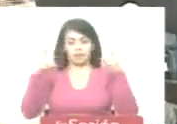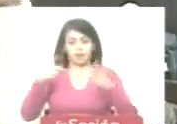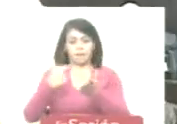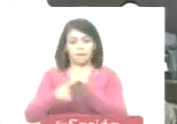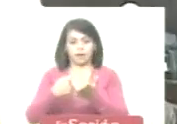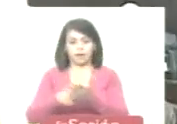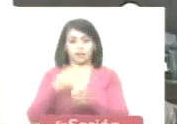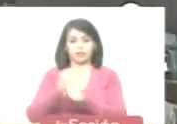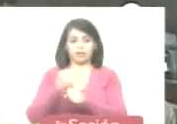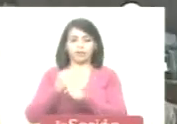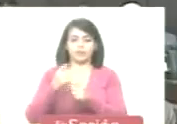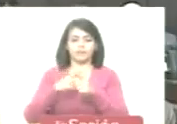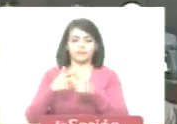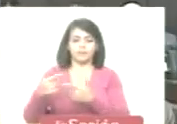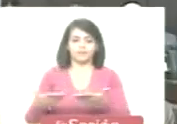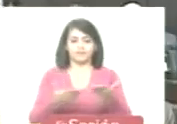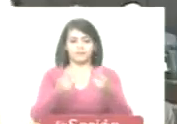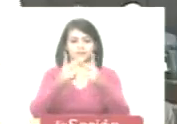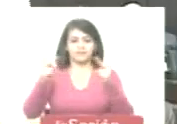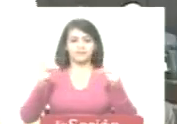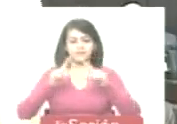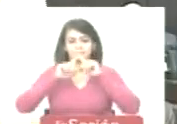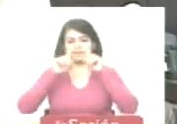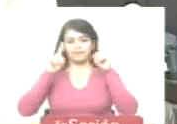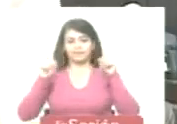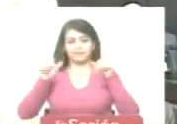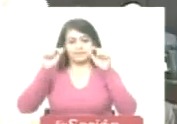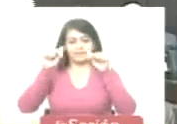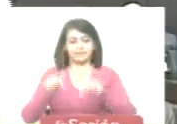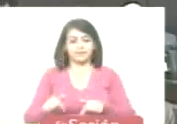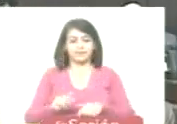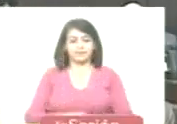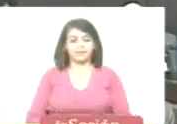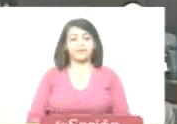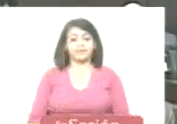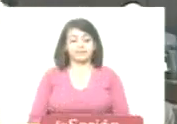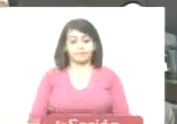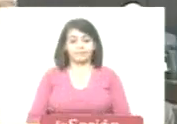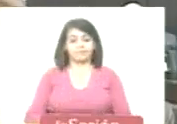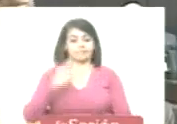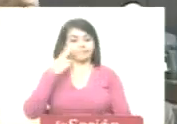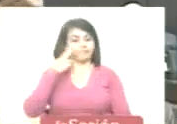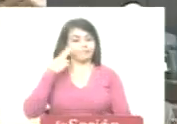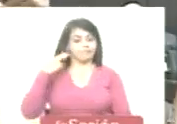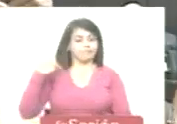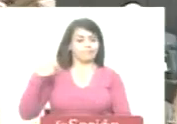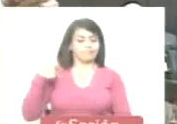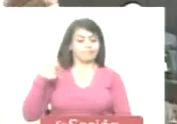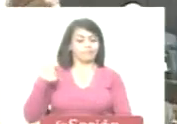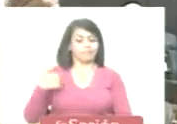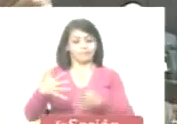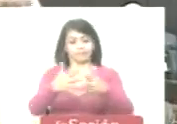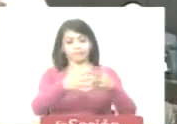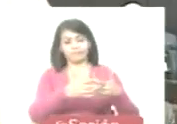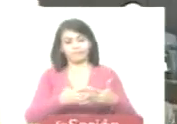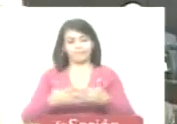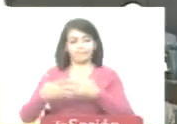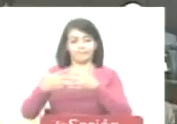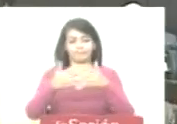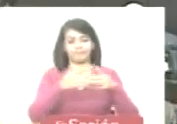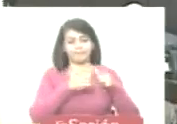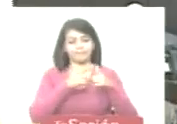de empleo, de servicios públicos. Sin embargo, aquí, con la arrogancia que caracteriza al imperialismo y